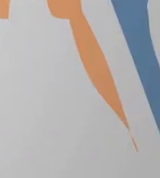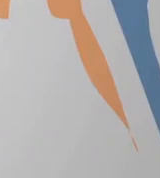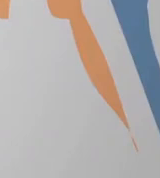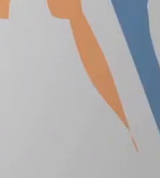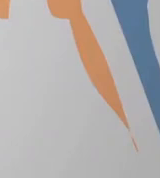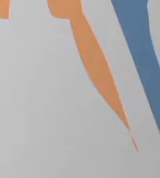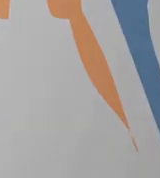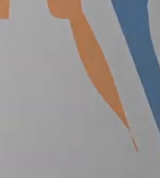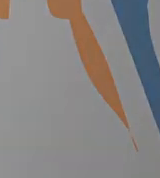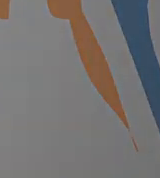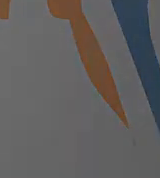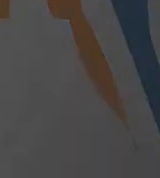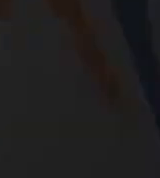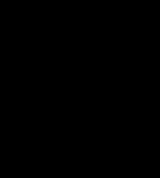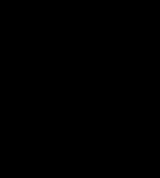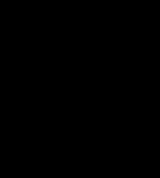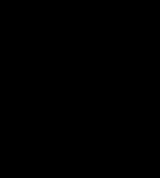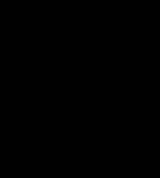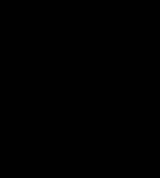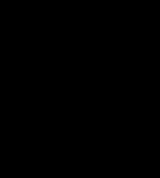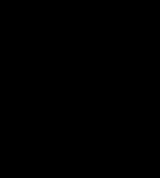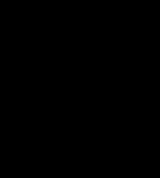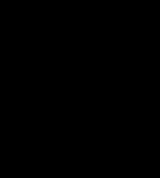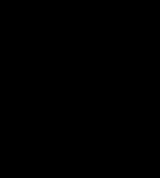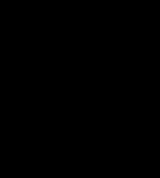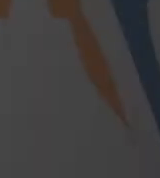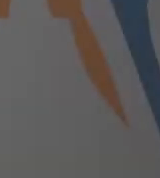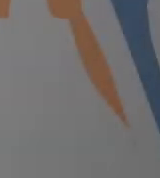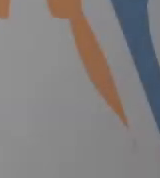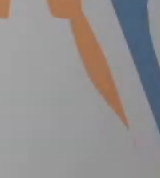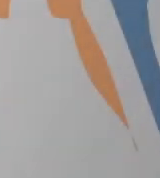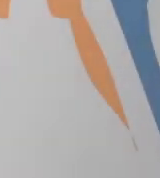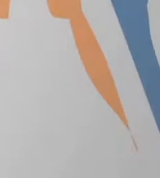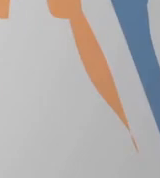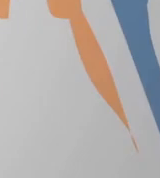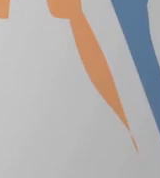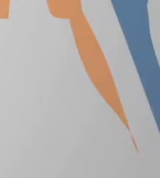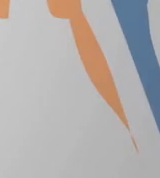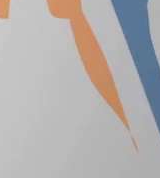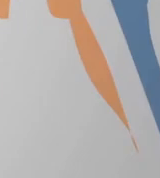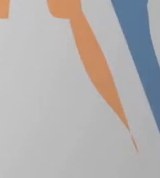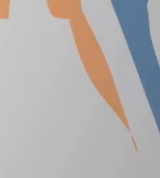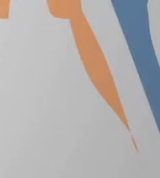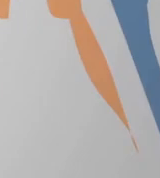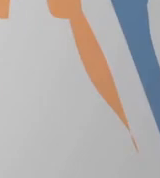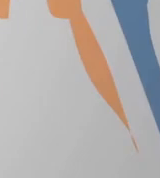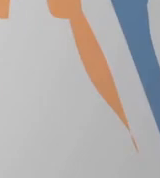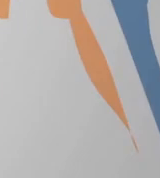Thank you.